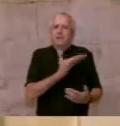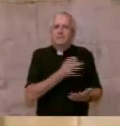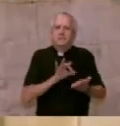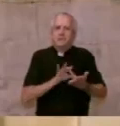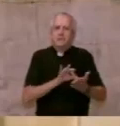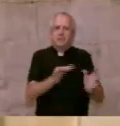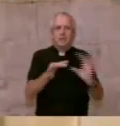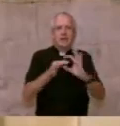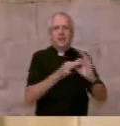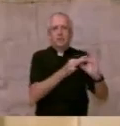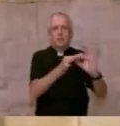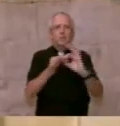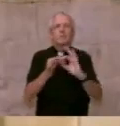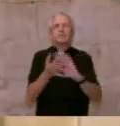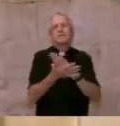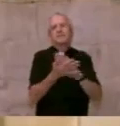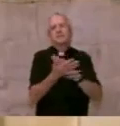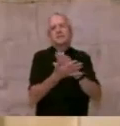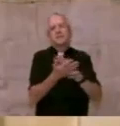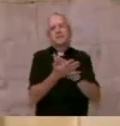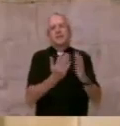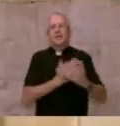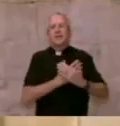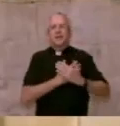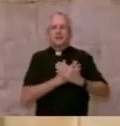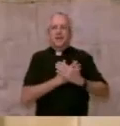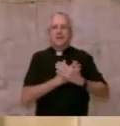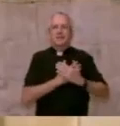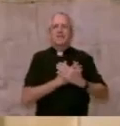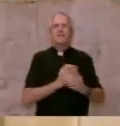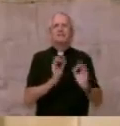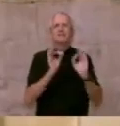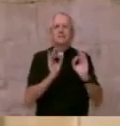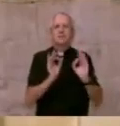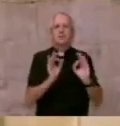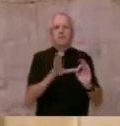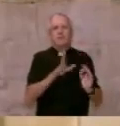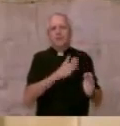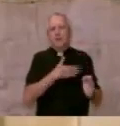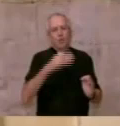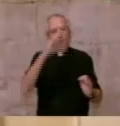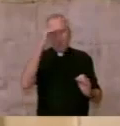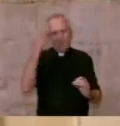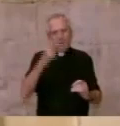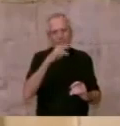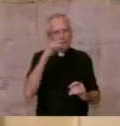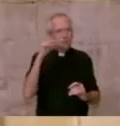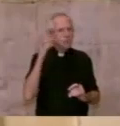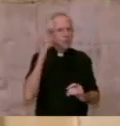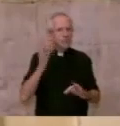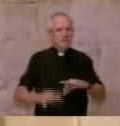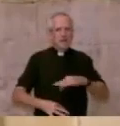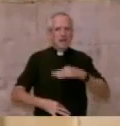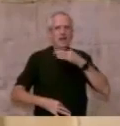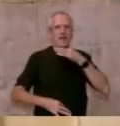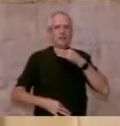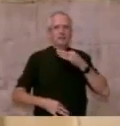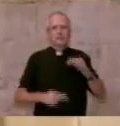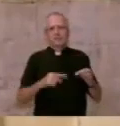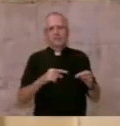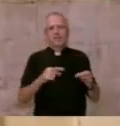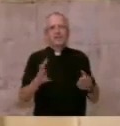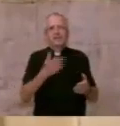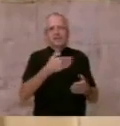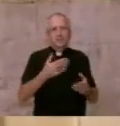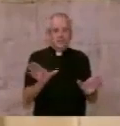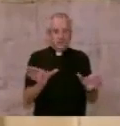vuestros carismas al servicio de la comunión, por ser signos de la perfecta caridad. No quiero dejarme a los laicos y las laicas,